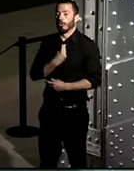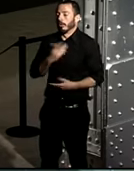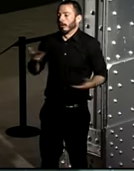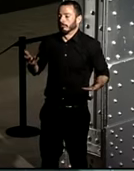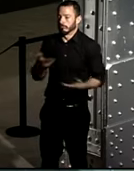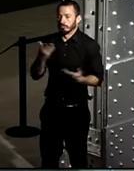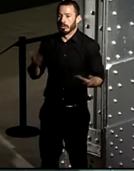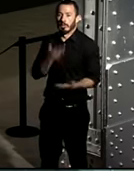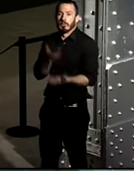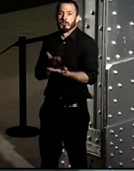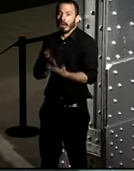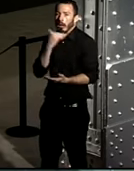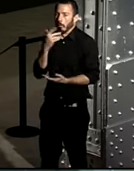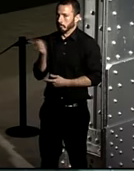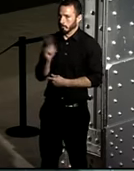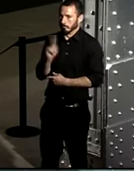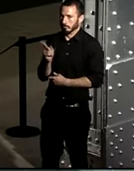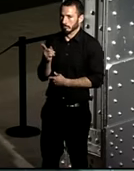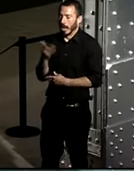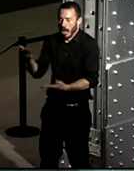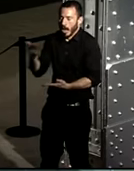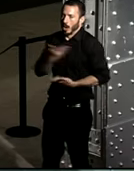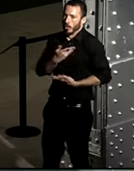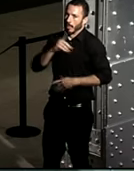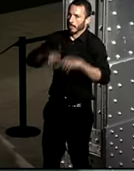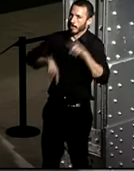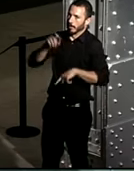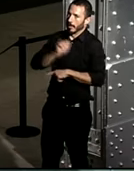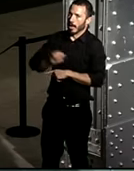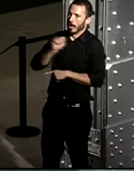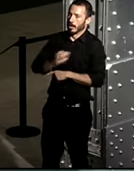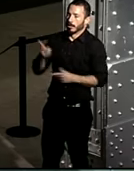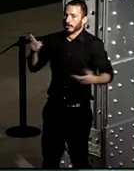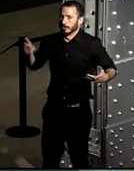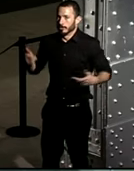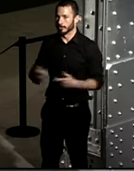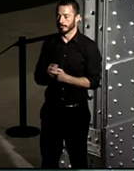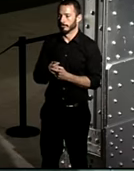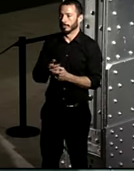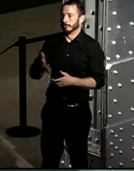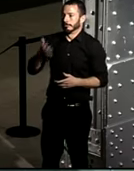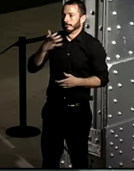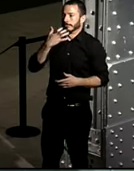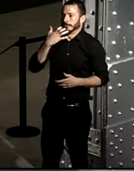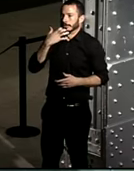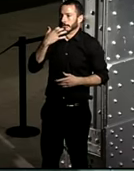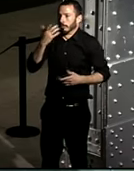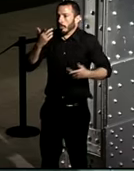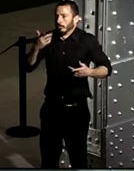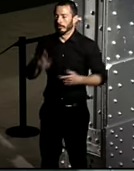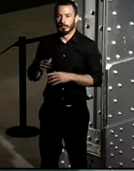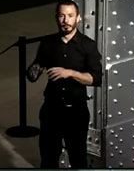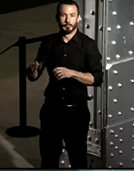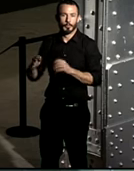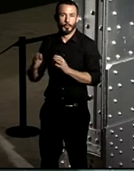coyuntura, ¿no? Solo eso. Pues ayuda, depende de qué año tengas tú. Y tener 8 tu Goyas. very best, igual viene un colega con su very best.